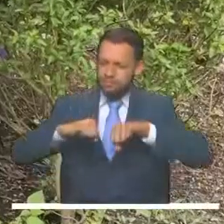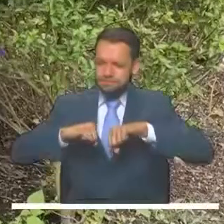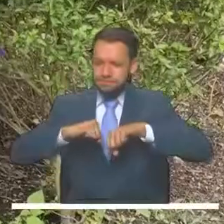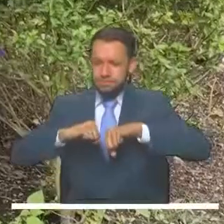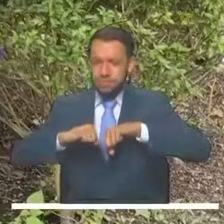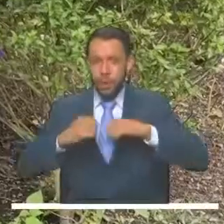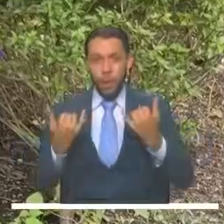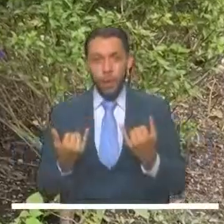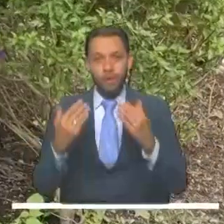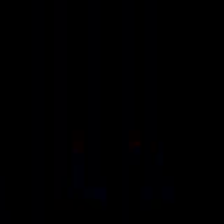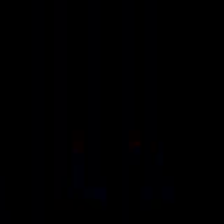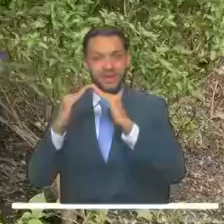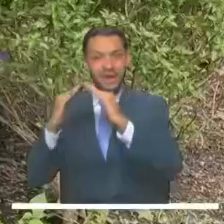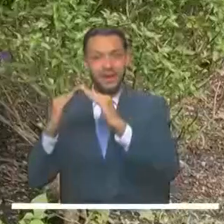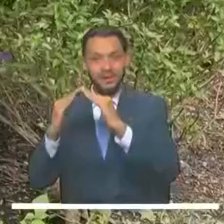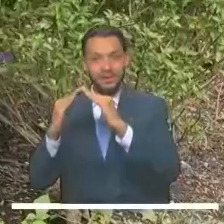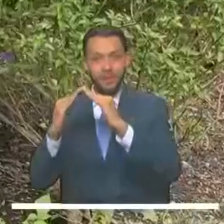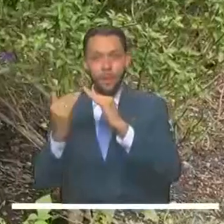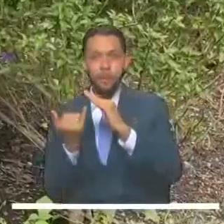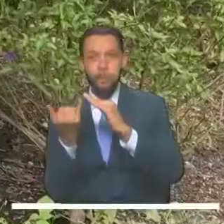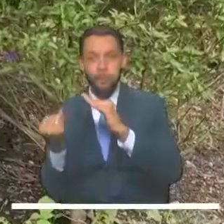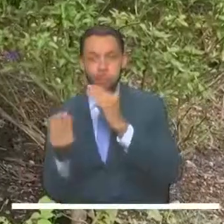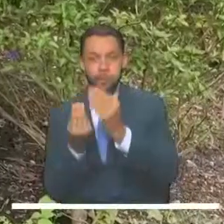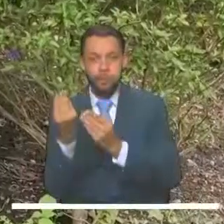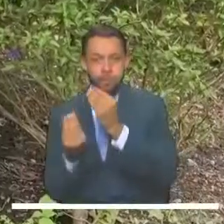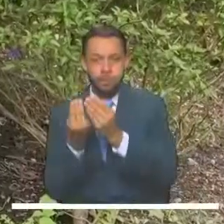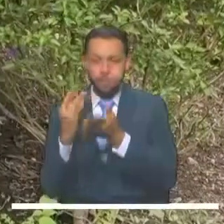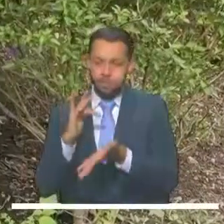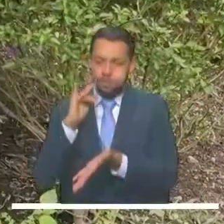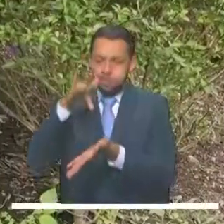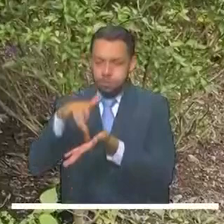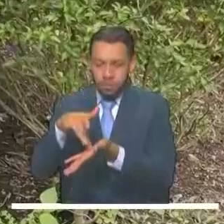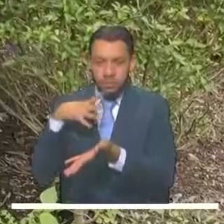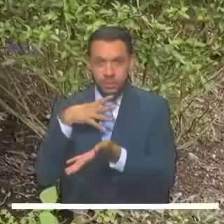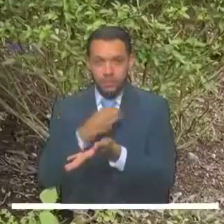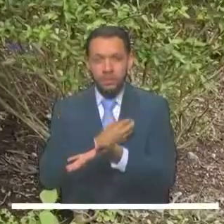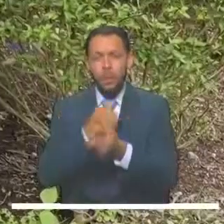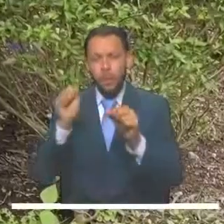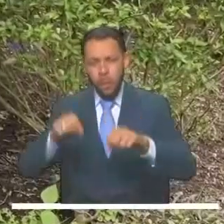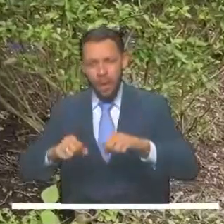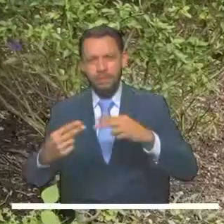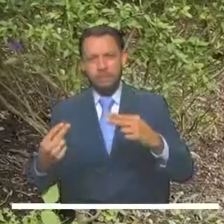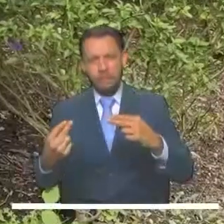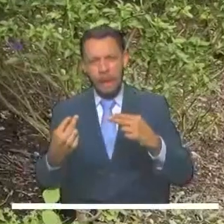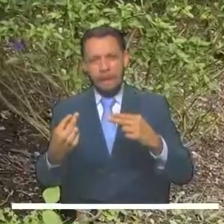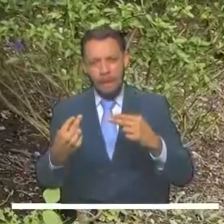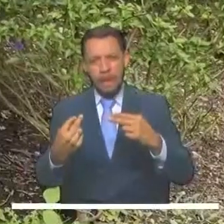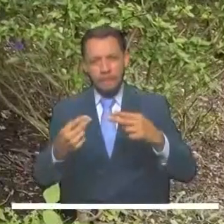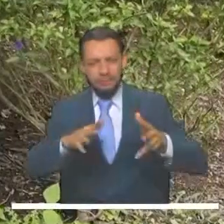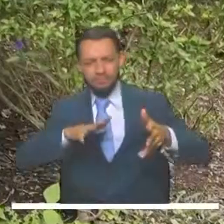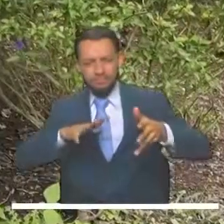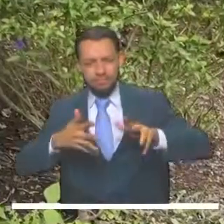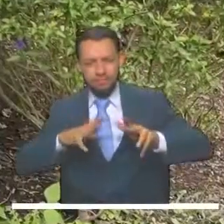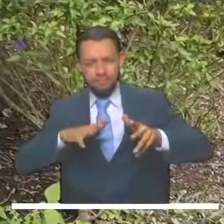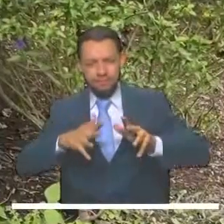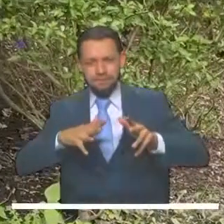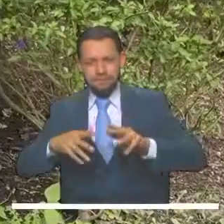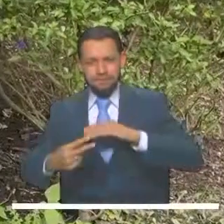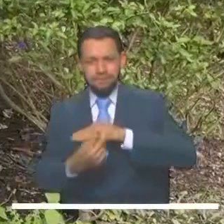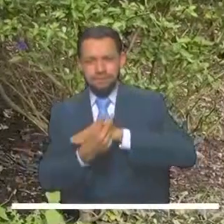cabañas que ustedes pueden ver y van a estar observando durante todas nuestras transmisiones